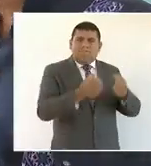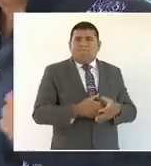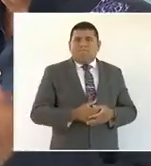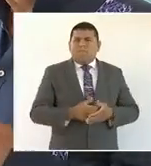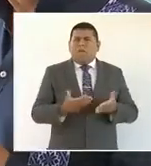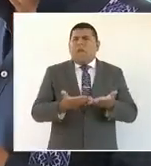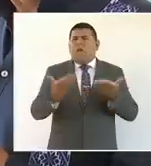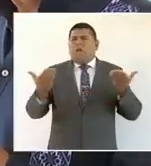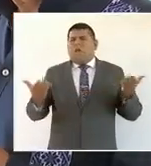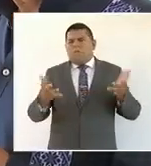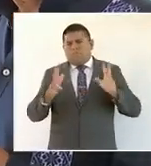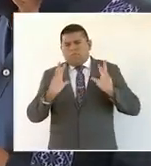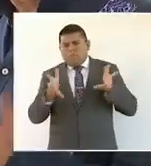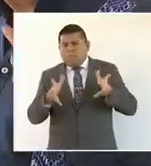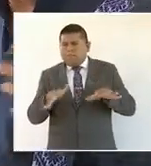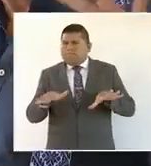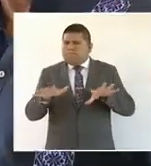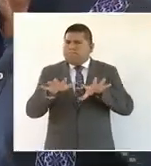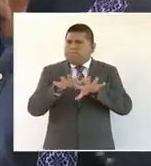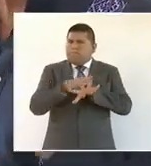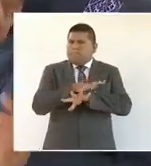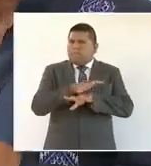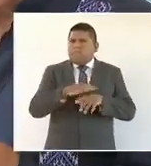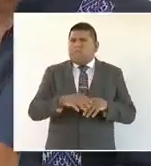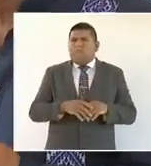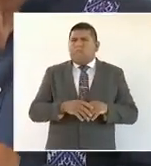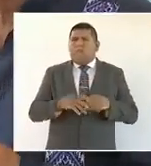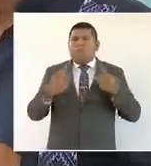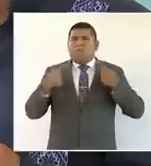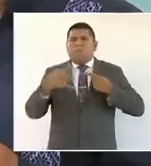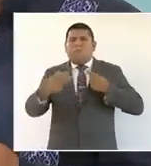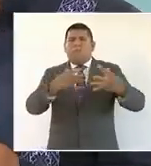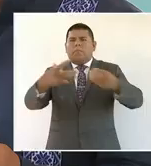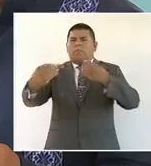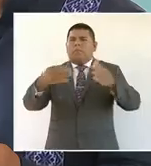afortunadamente ahora, que ya son menos los contagios,